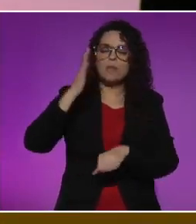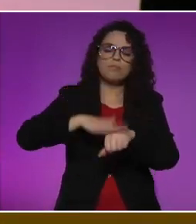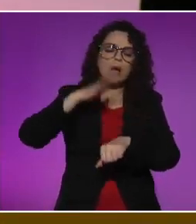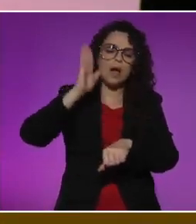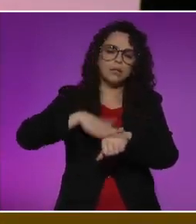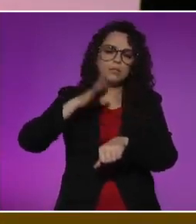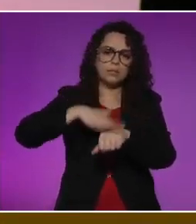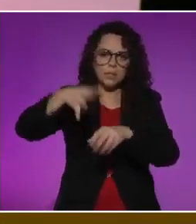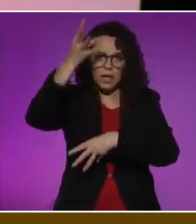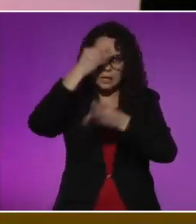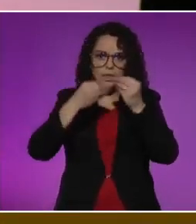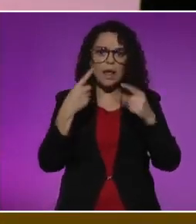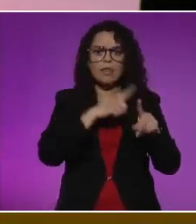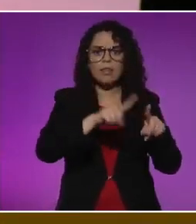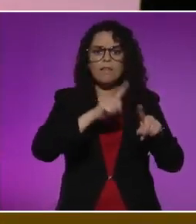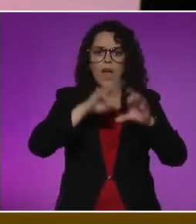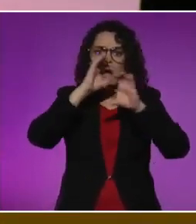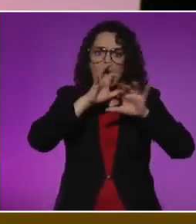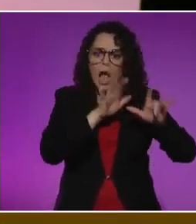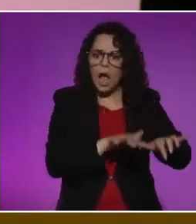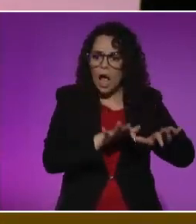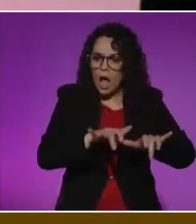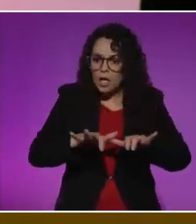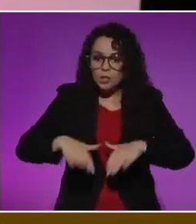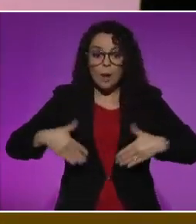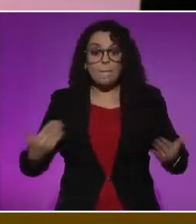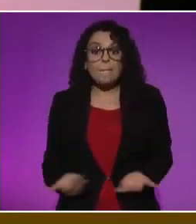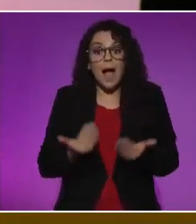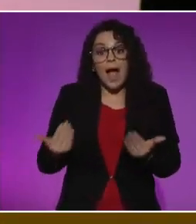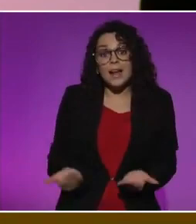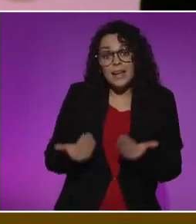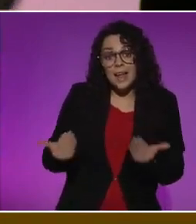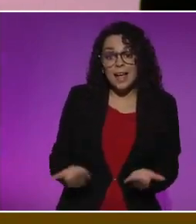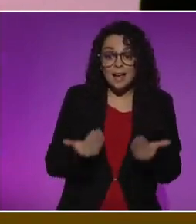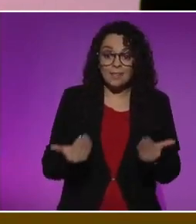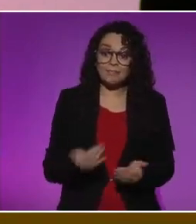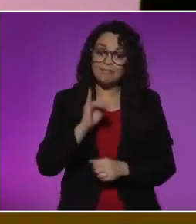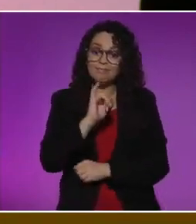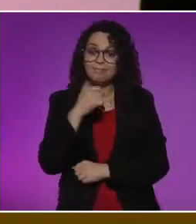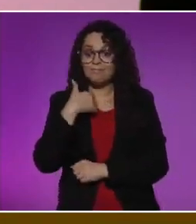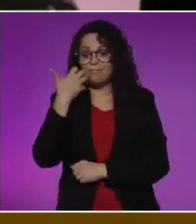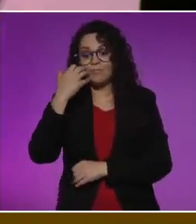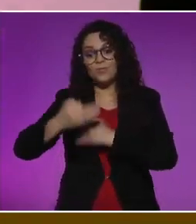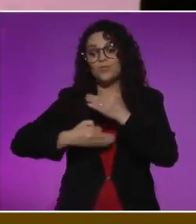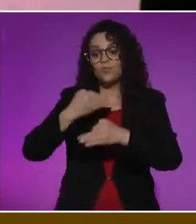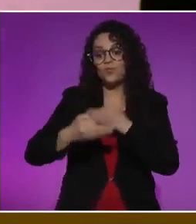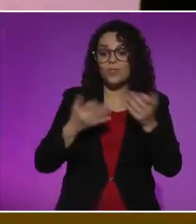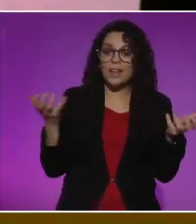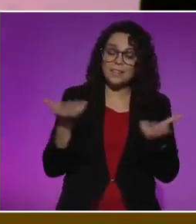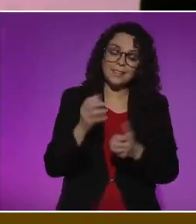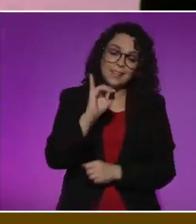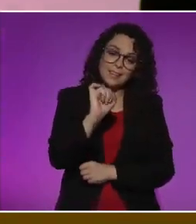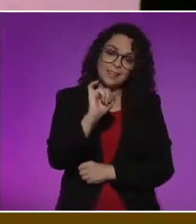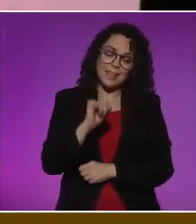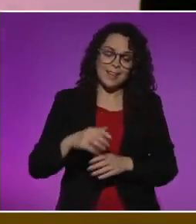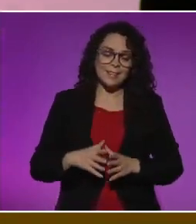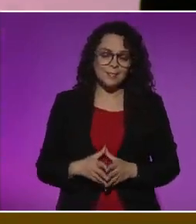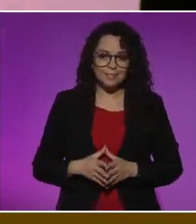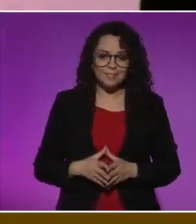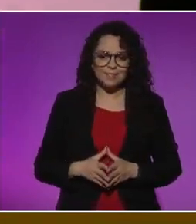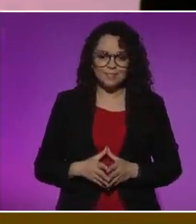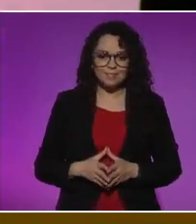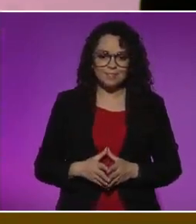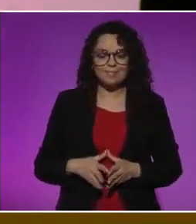muchísimas melodías y tocar y bailar y tin, tiri, tiri, tin, tin, tin, tin, tiri, tiri, tin.